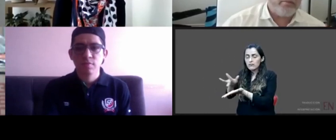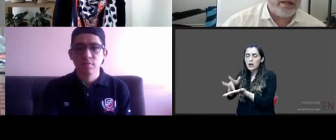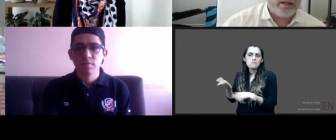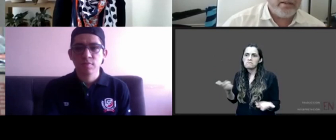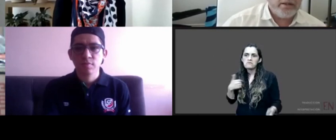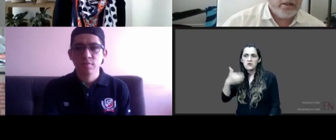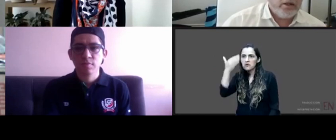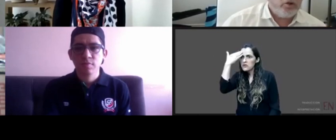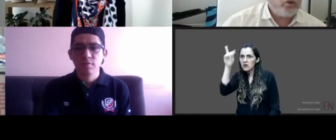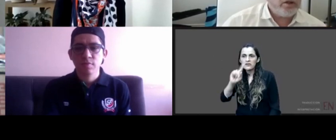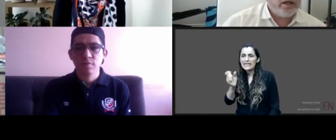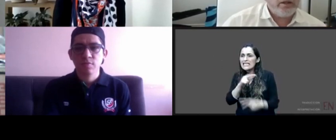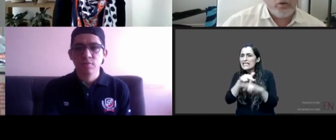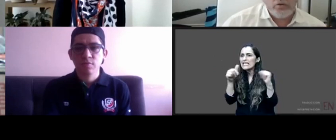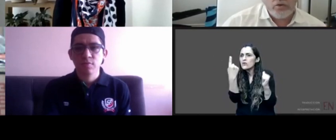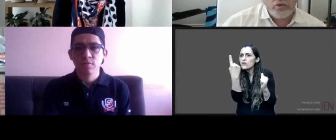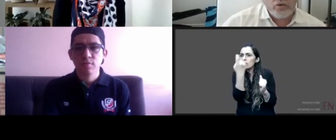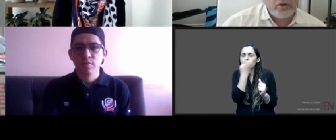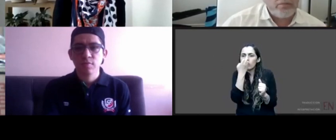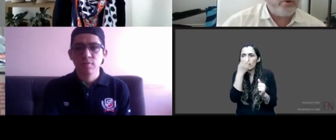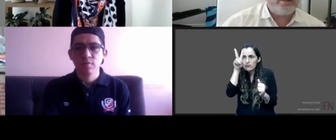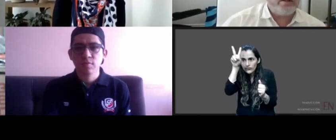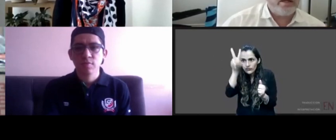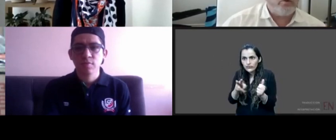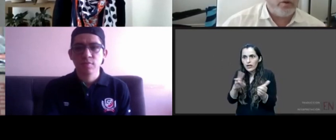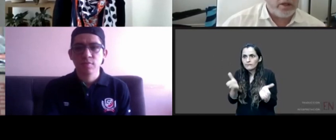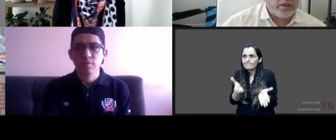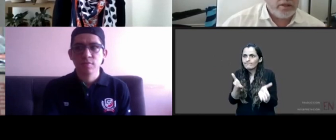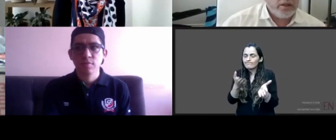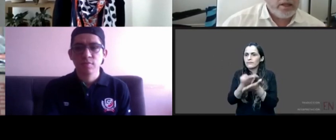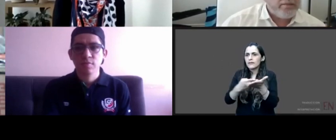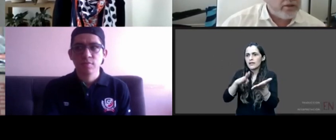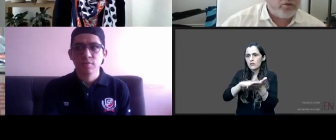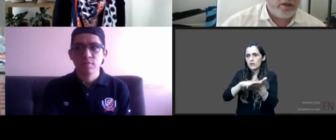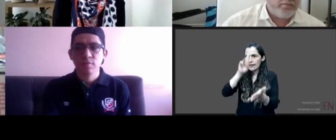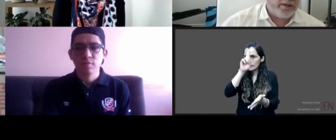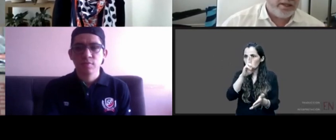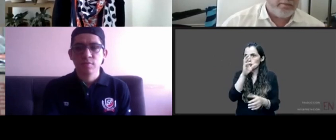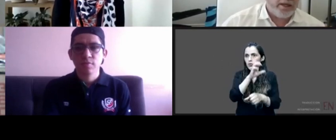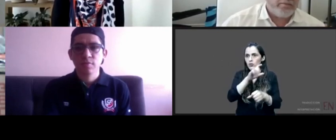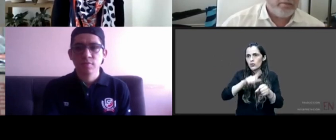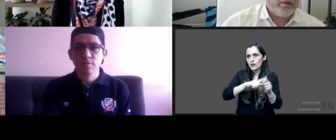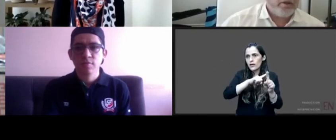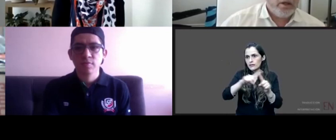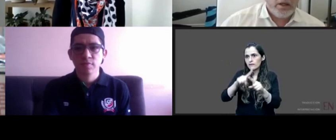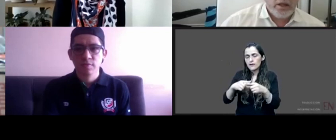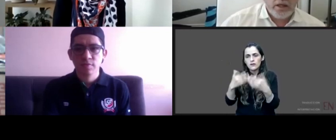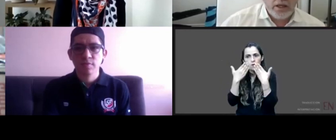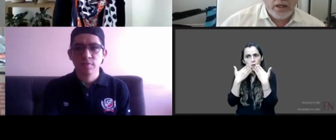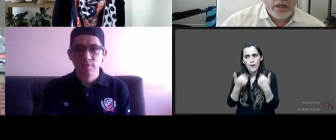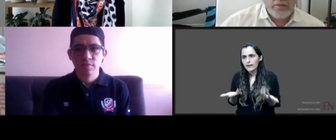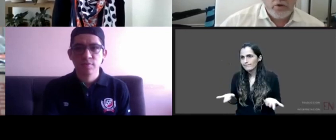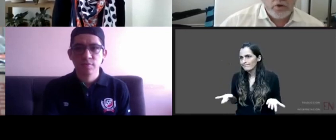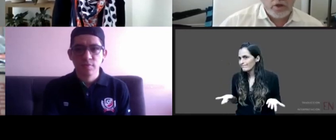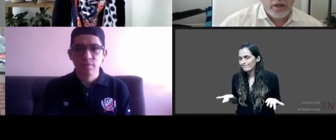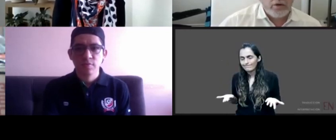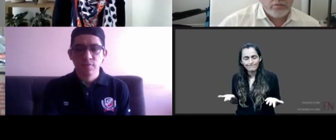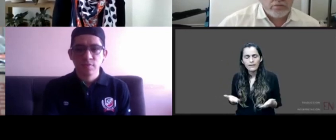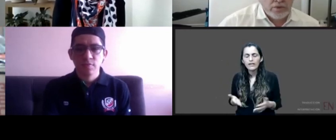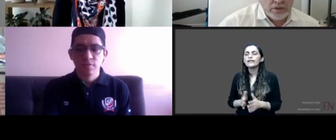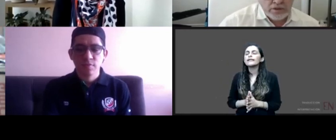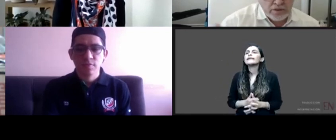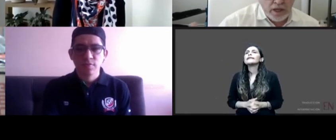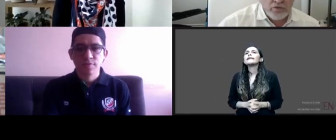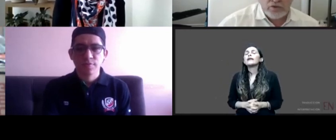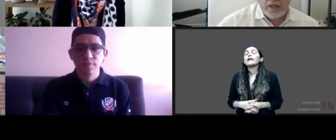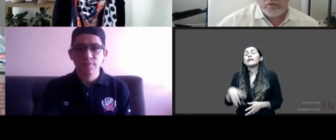de las familias no se puede eludir, y menos en la pandemia. Yo creo,